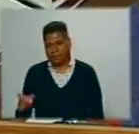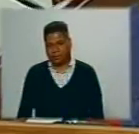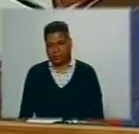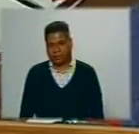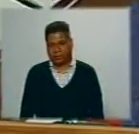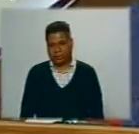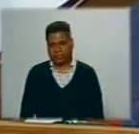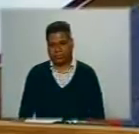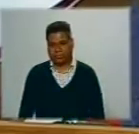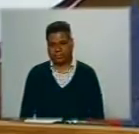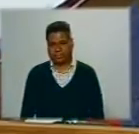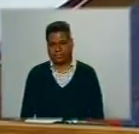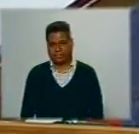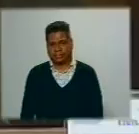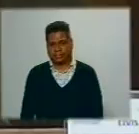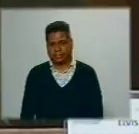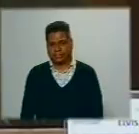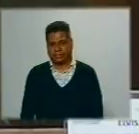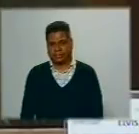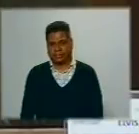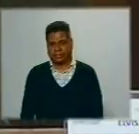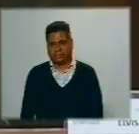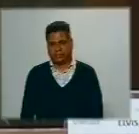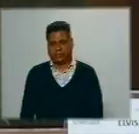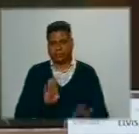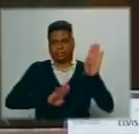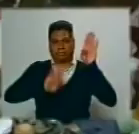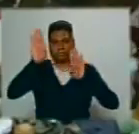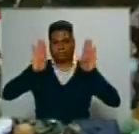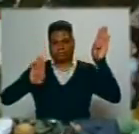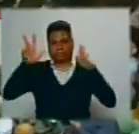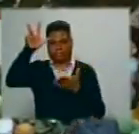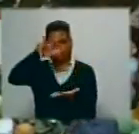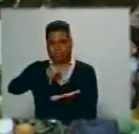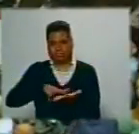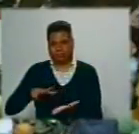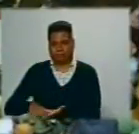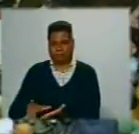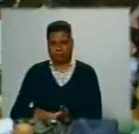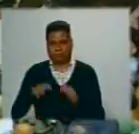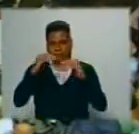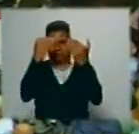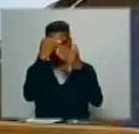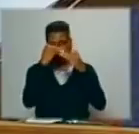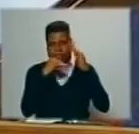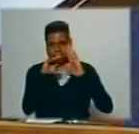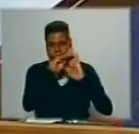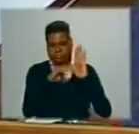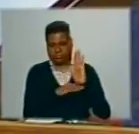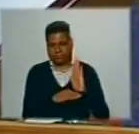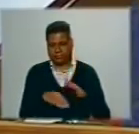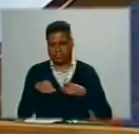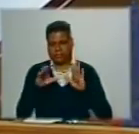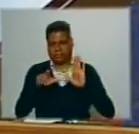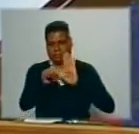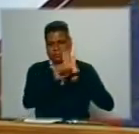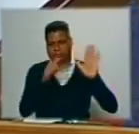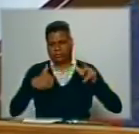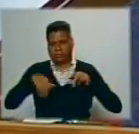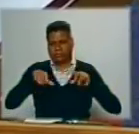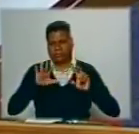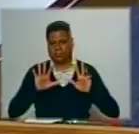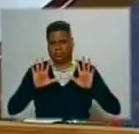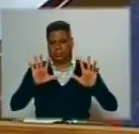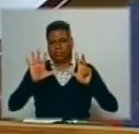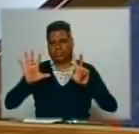administrativa a que hubiera lugar. Es todo. En consideración, aprobado. Siguiente. Artículo 18. Obligación de cumplir condiciones.